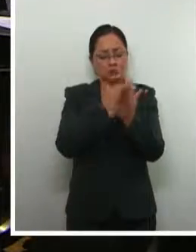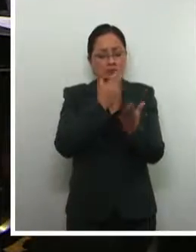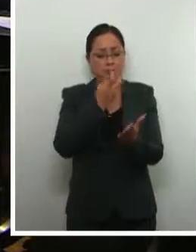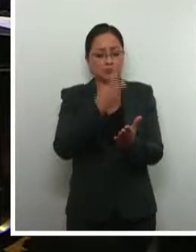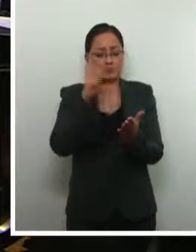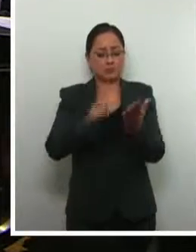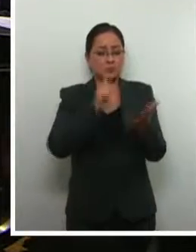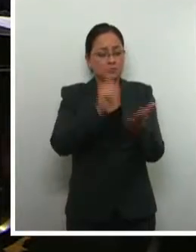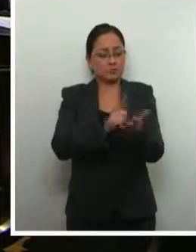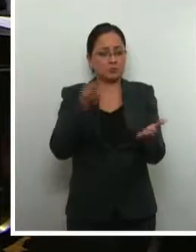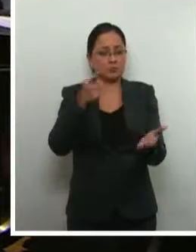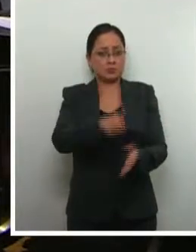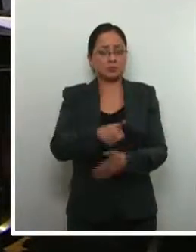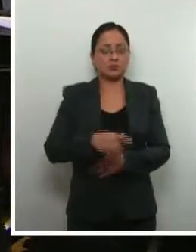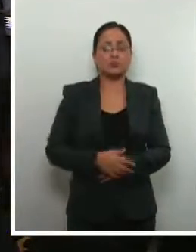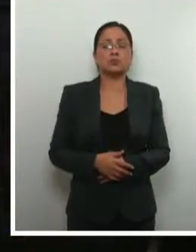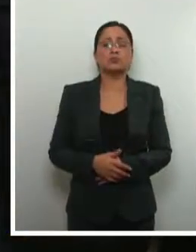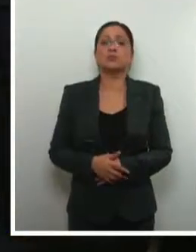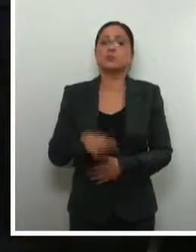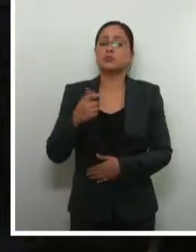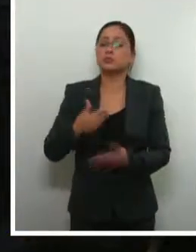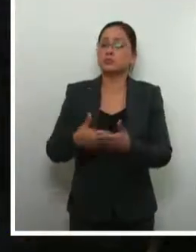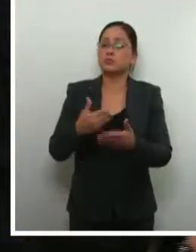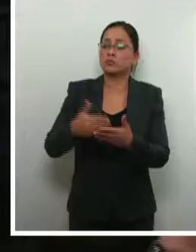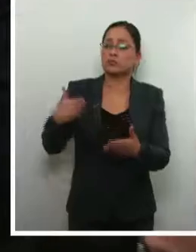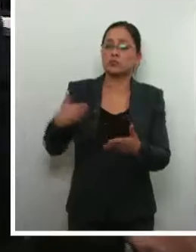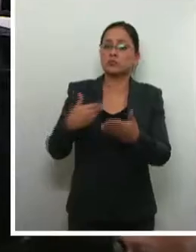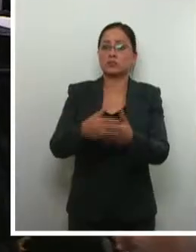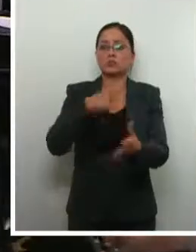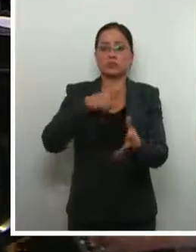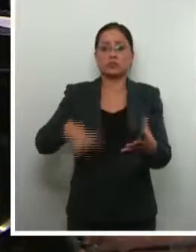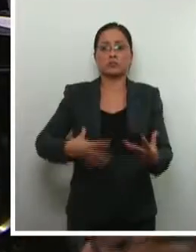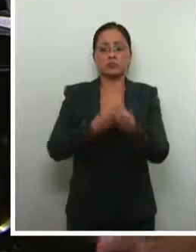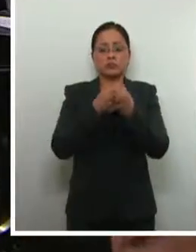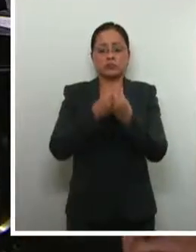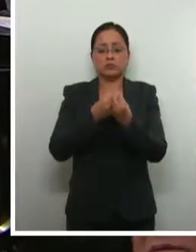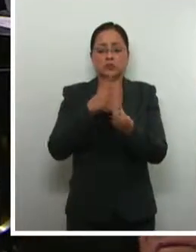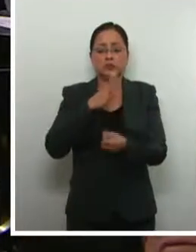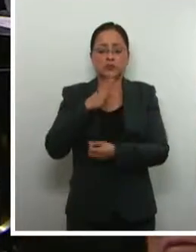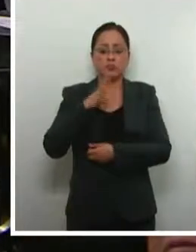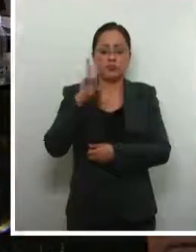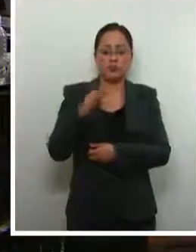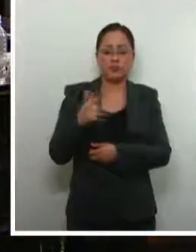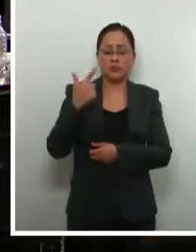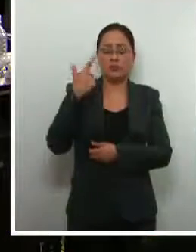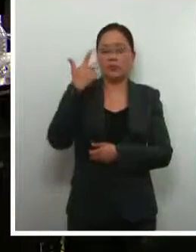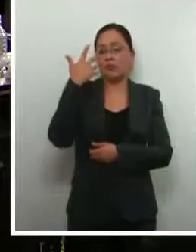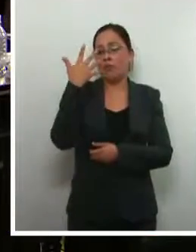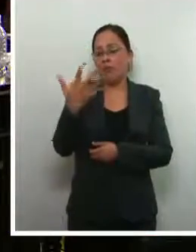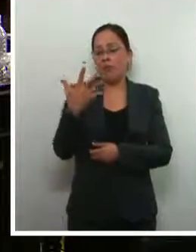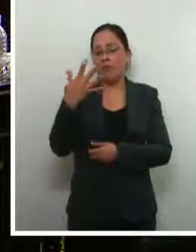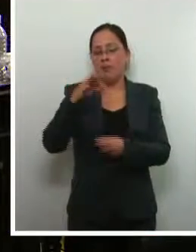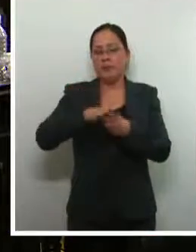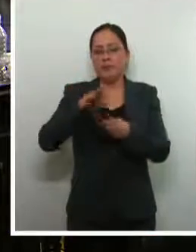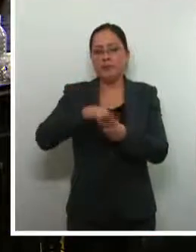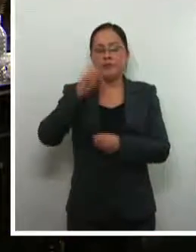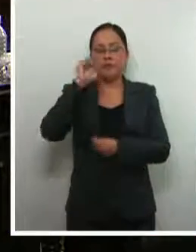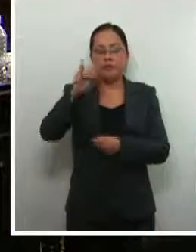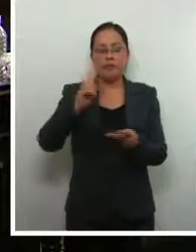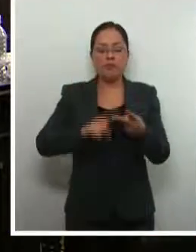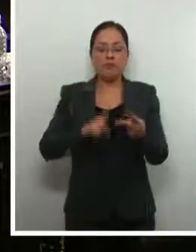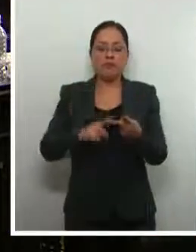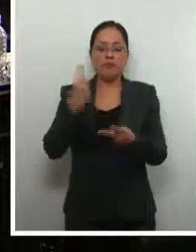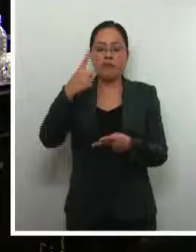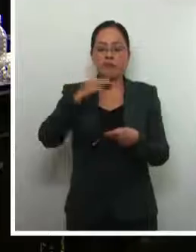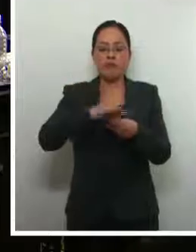establezca la ley. Hasta este momento le comento que se han emitido un total de 55 votos a favor,